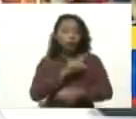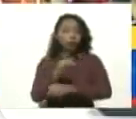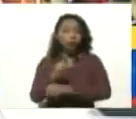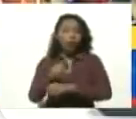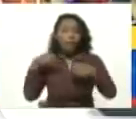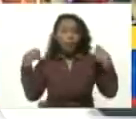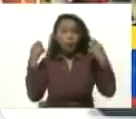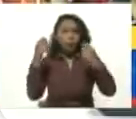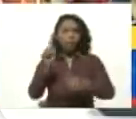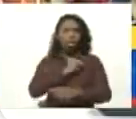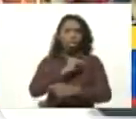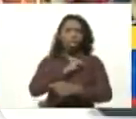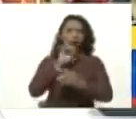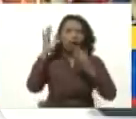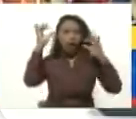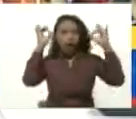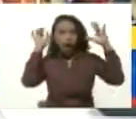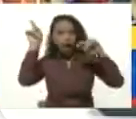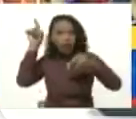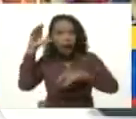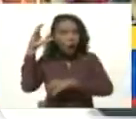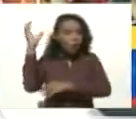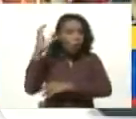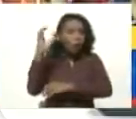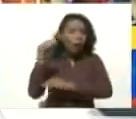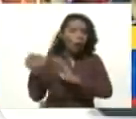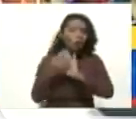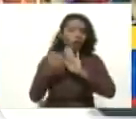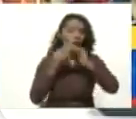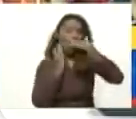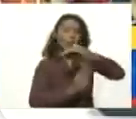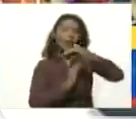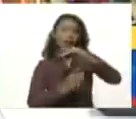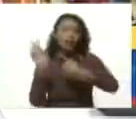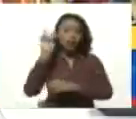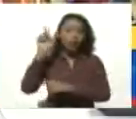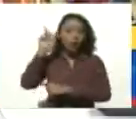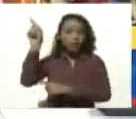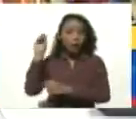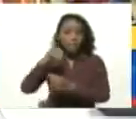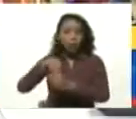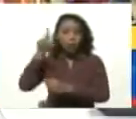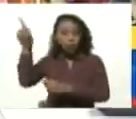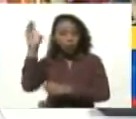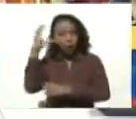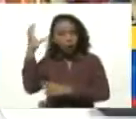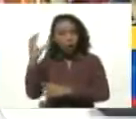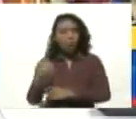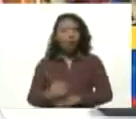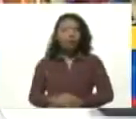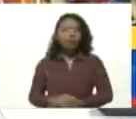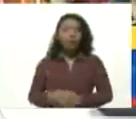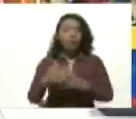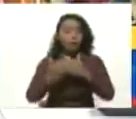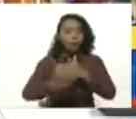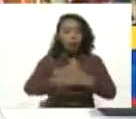de xenofobia que hay contra los migrantes venezolanos en Colombia y más